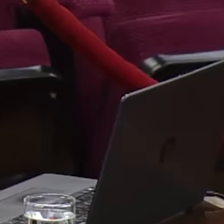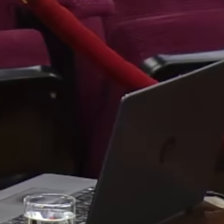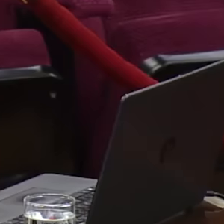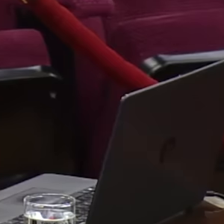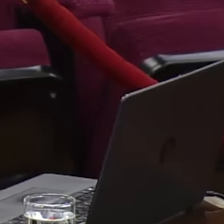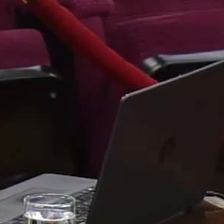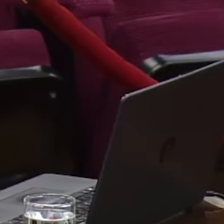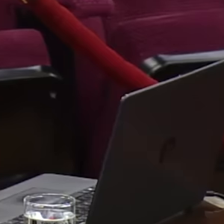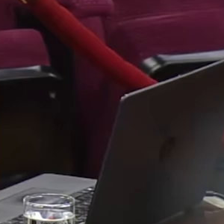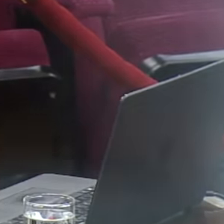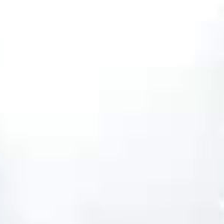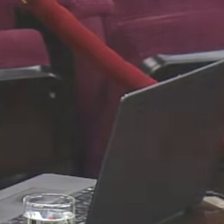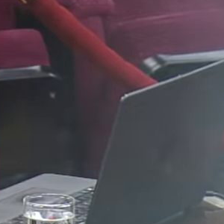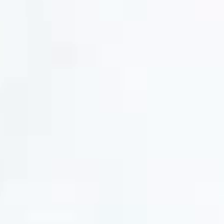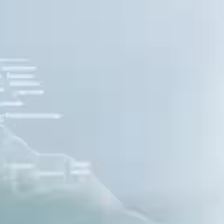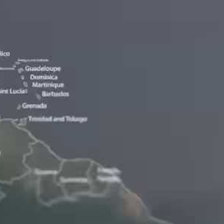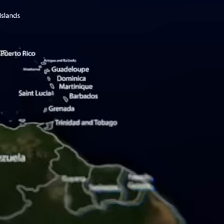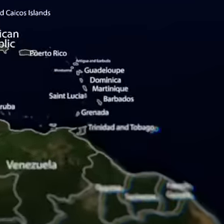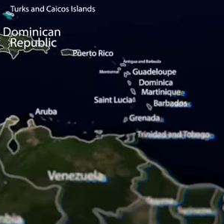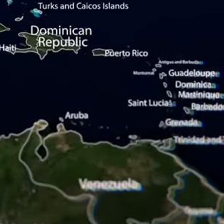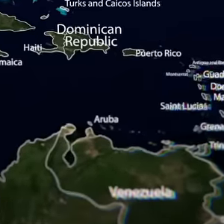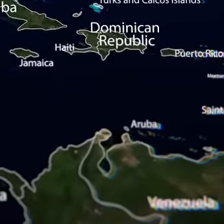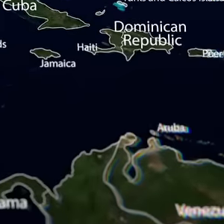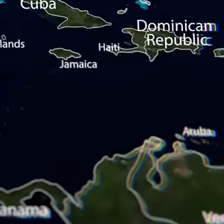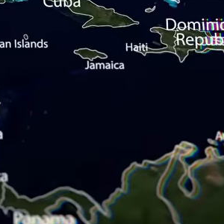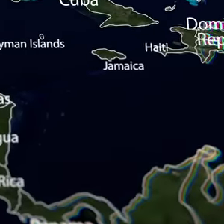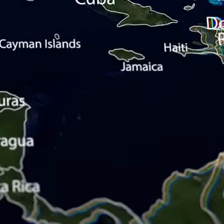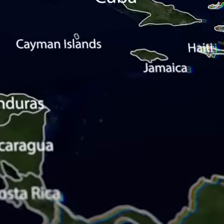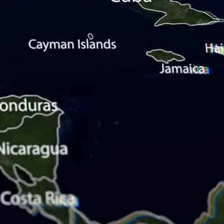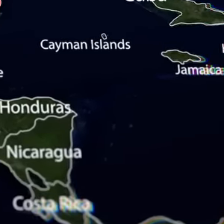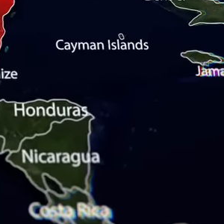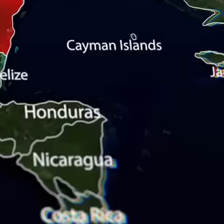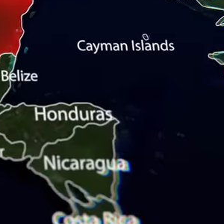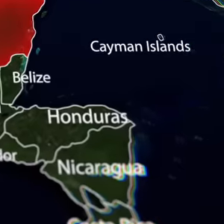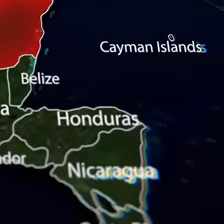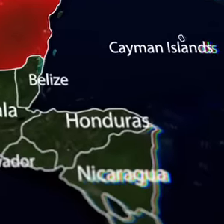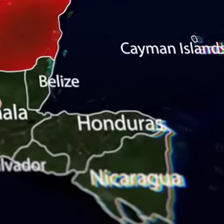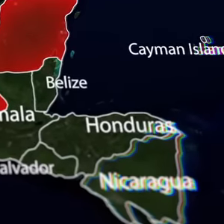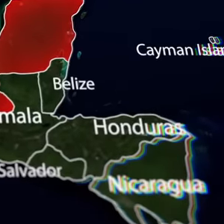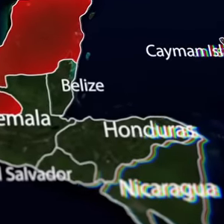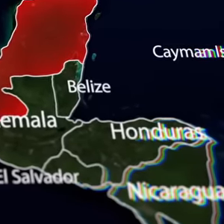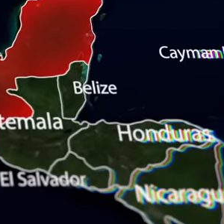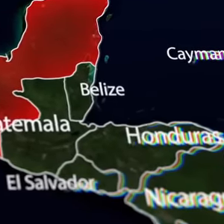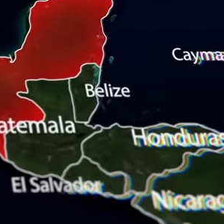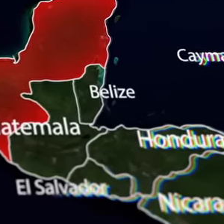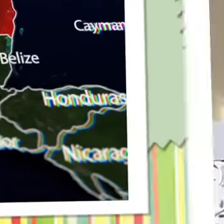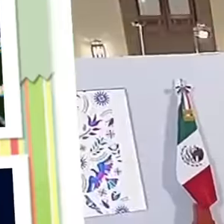y votación sobre la nueva reforma al Poder Judicial de México.